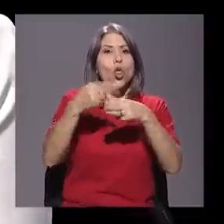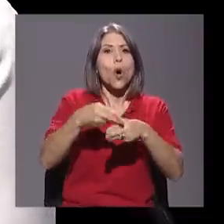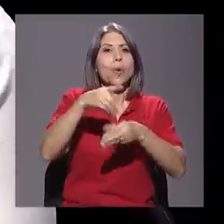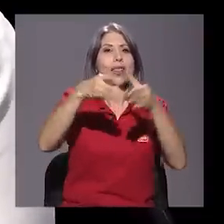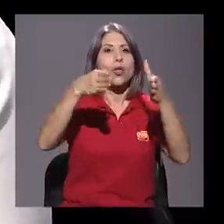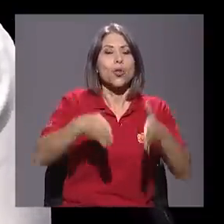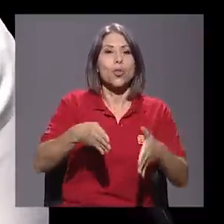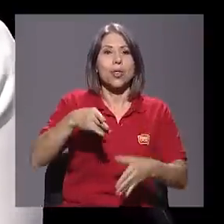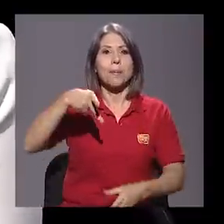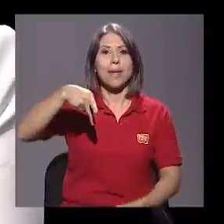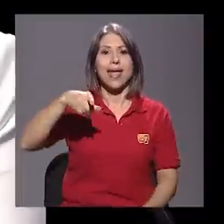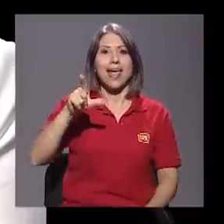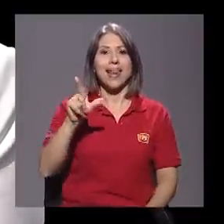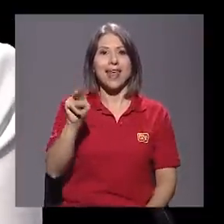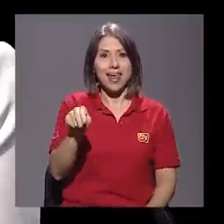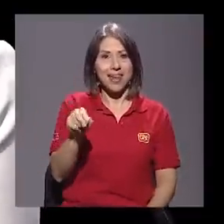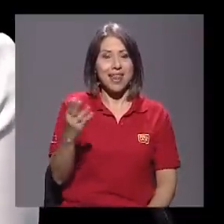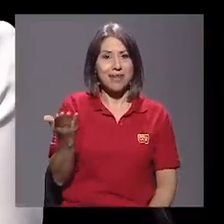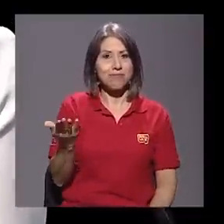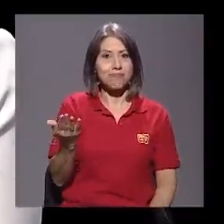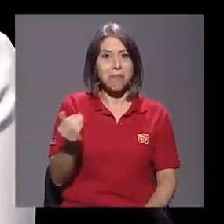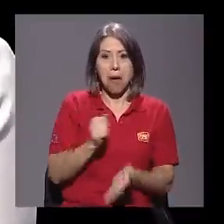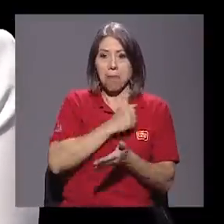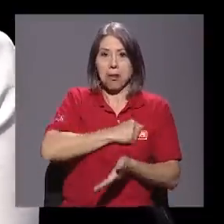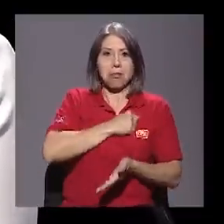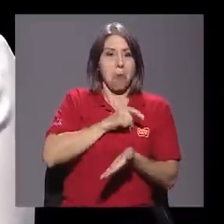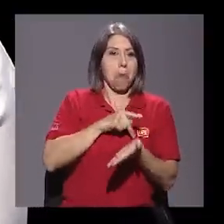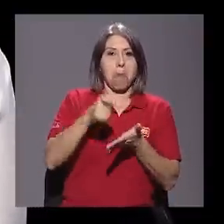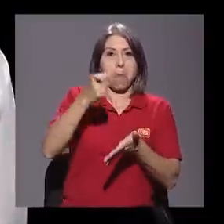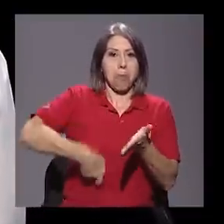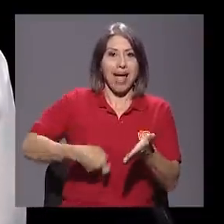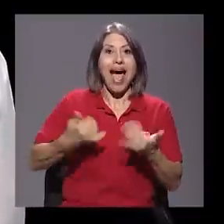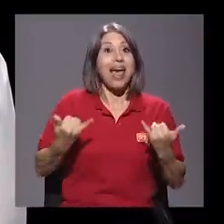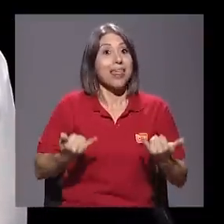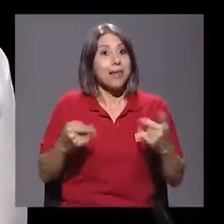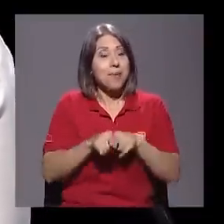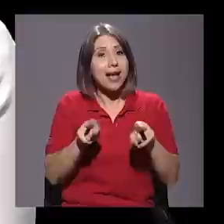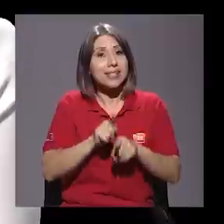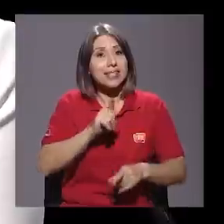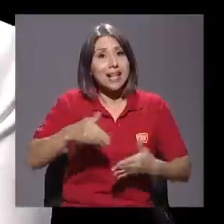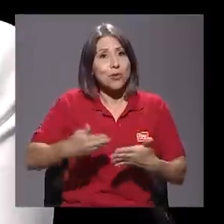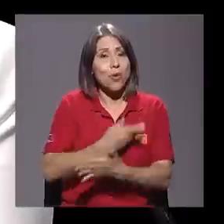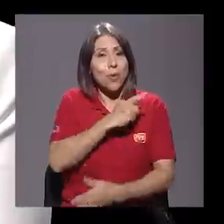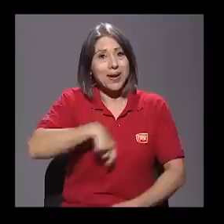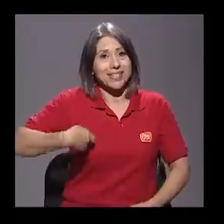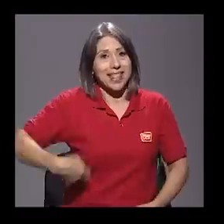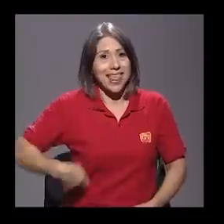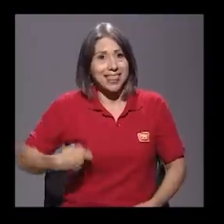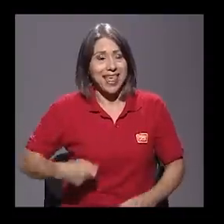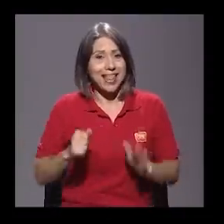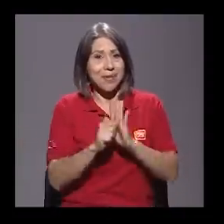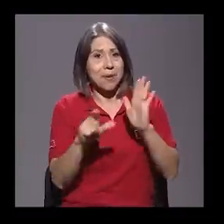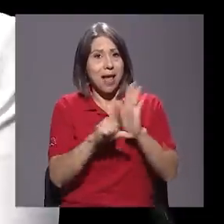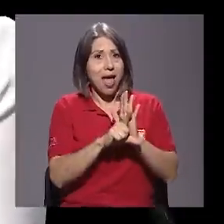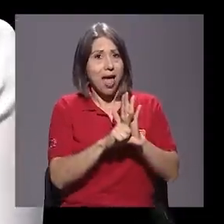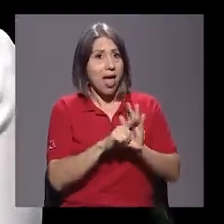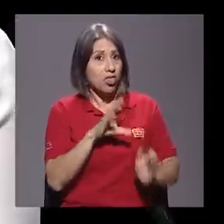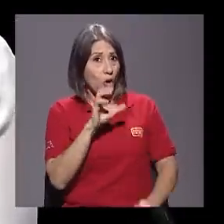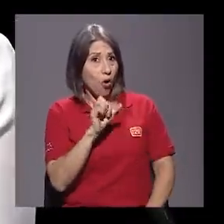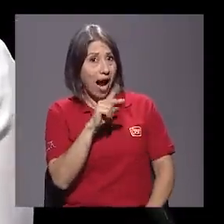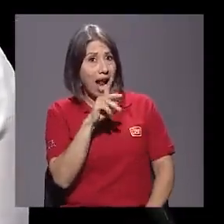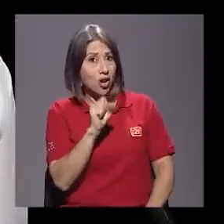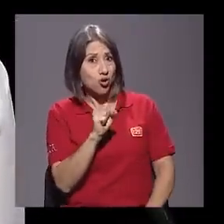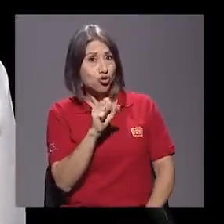diputado del PLN, ¿verdad? Que además es el nuevo presidente de la Asamblea Legislativa. Don Carlos Ricardo. Correcto, don